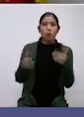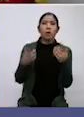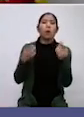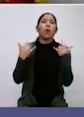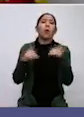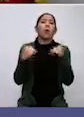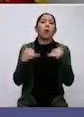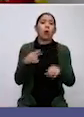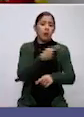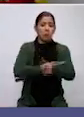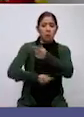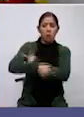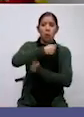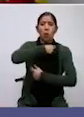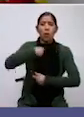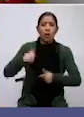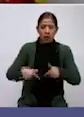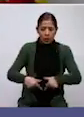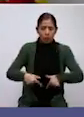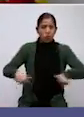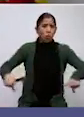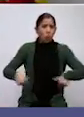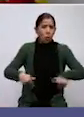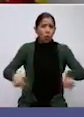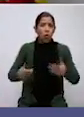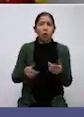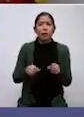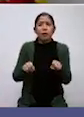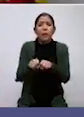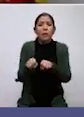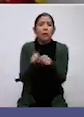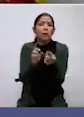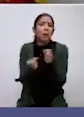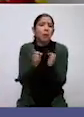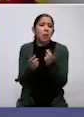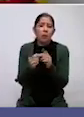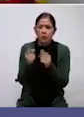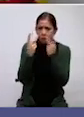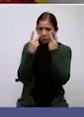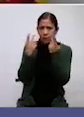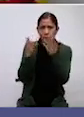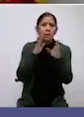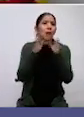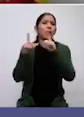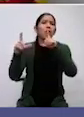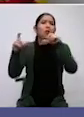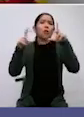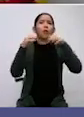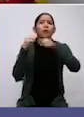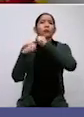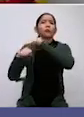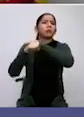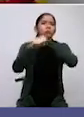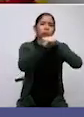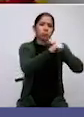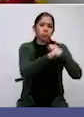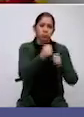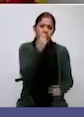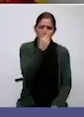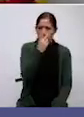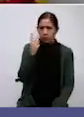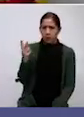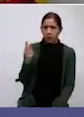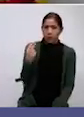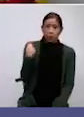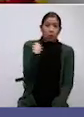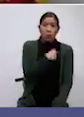polera, con tenis, etcétera, estaba jugando, pues el señor, ahí está la fotografía que está circulando en redes sociales, así que esto no es ninguna